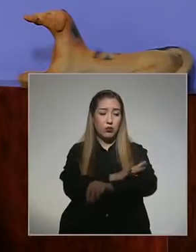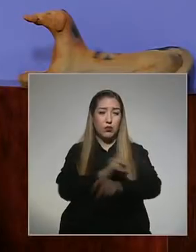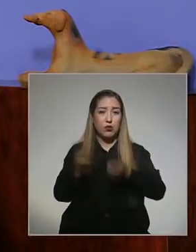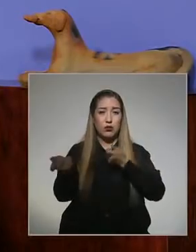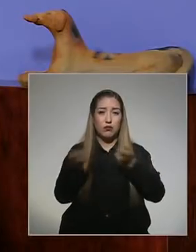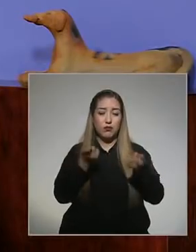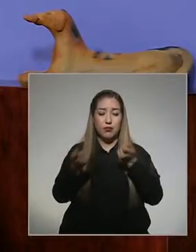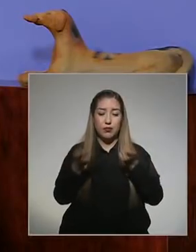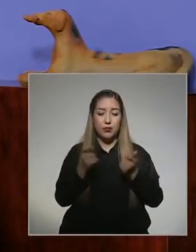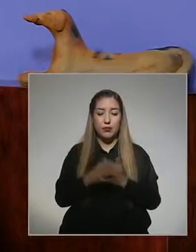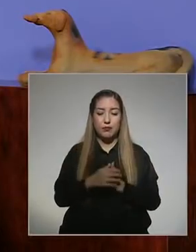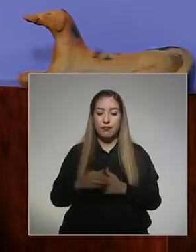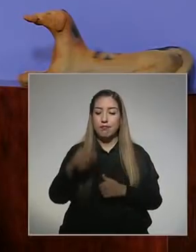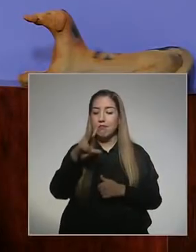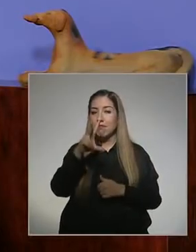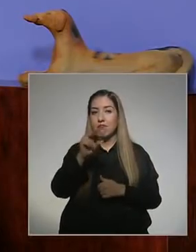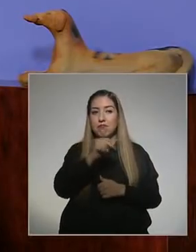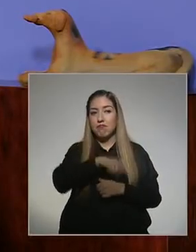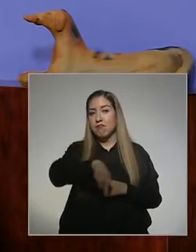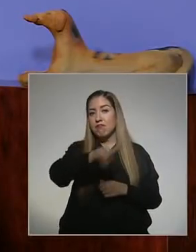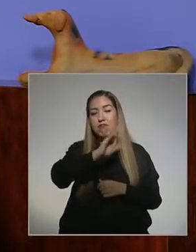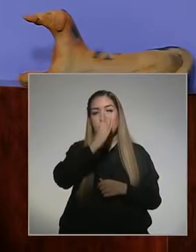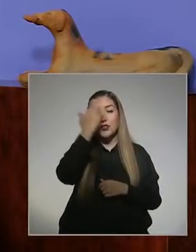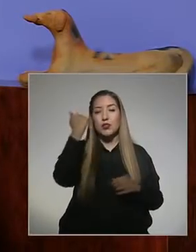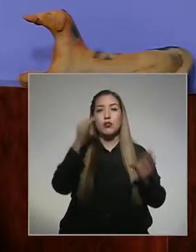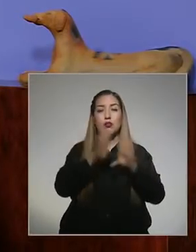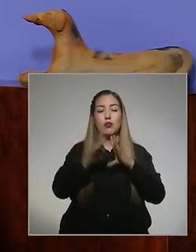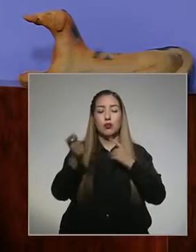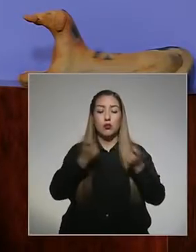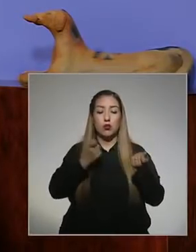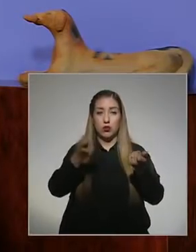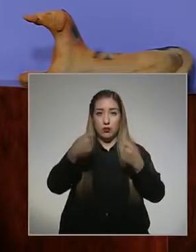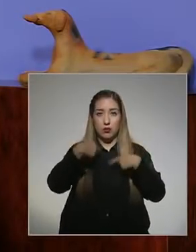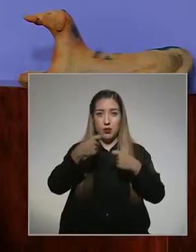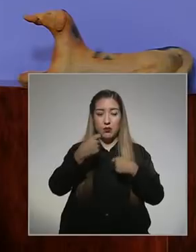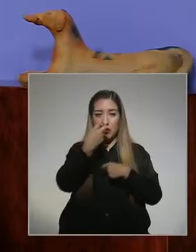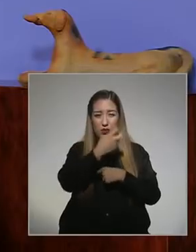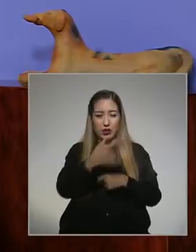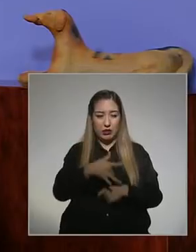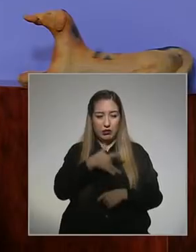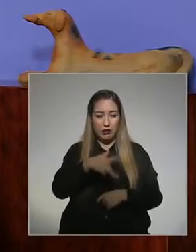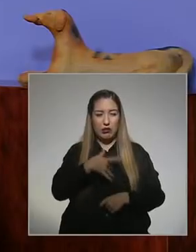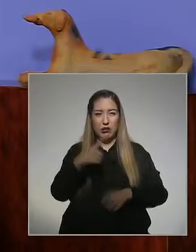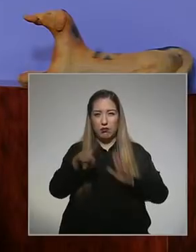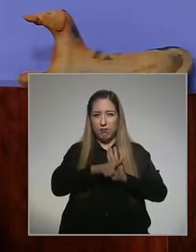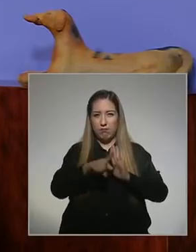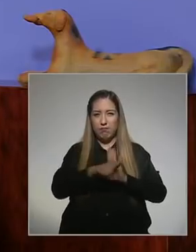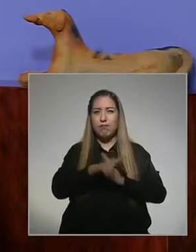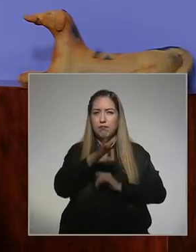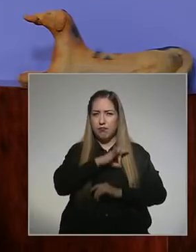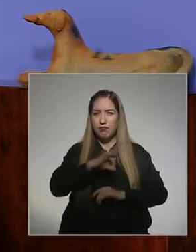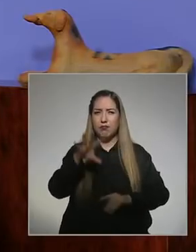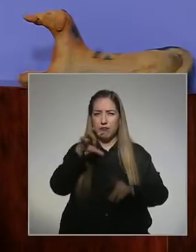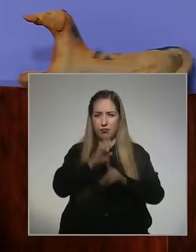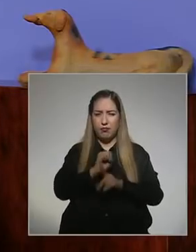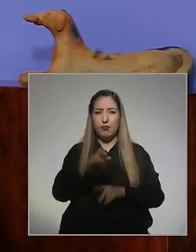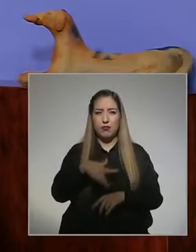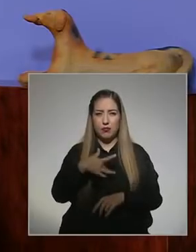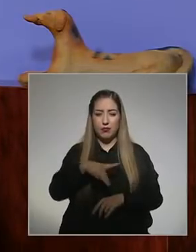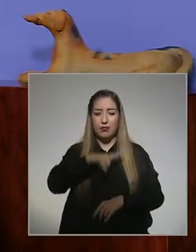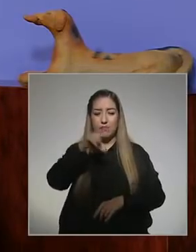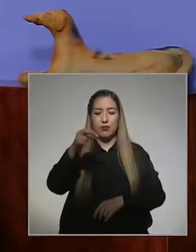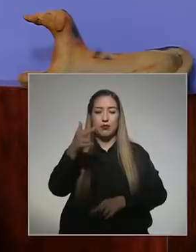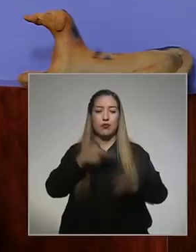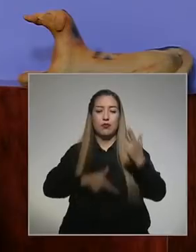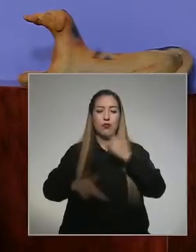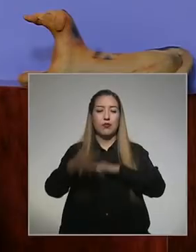que justamente no se les enseña a ellos a regularse y que aprendan pues, de esas sensaciones negativas que se puede llegar a tener. Regresando, vamos a